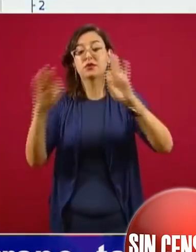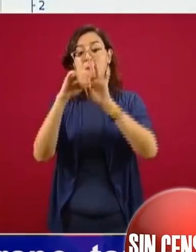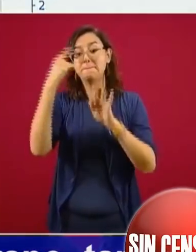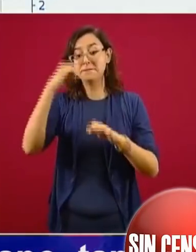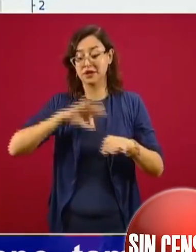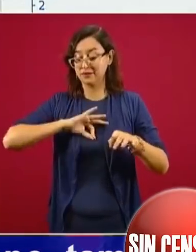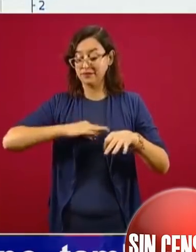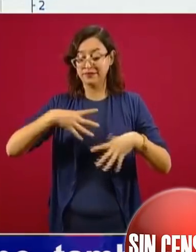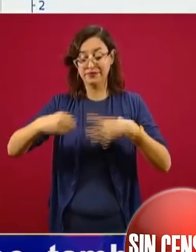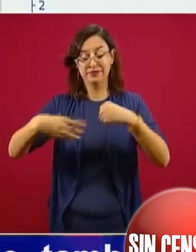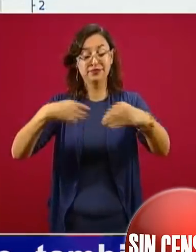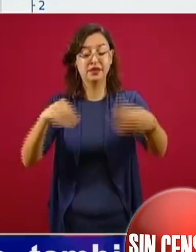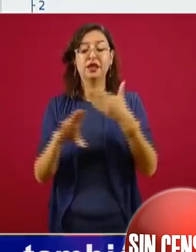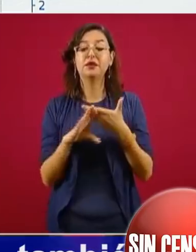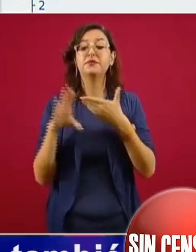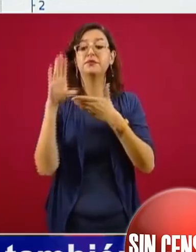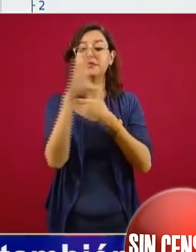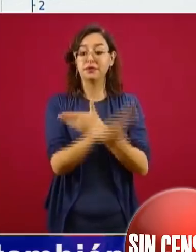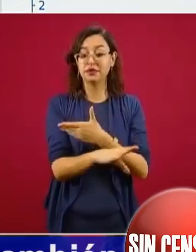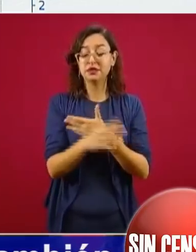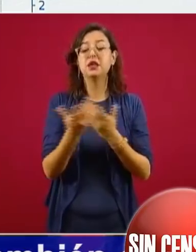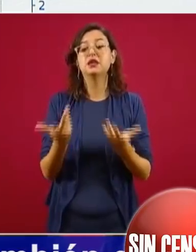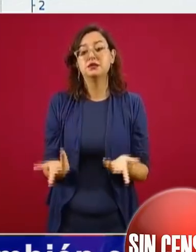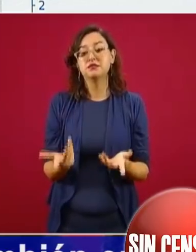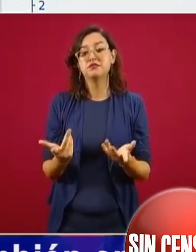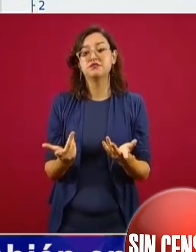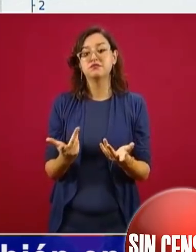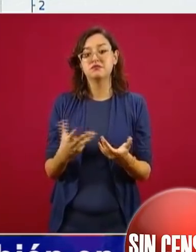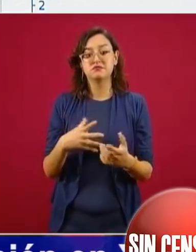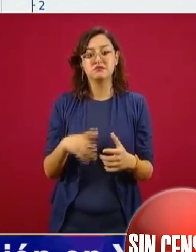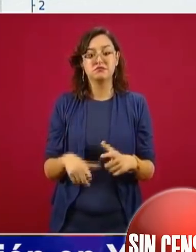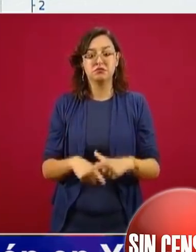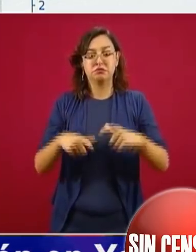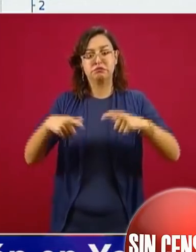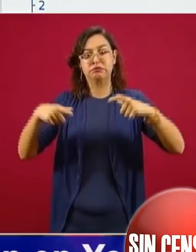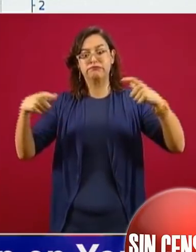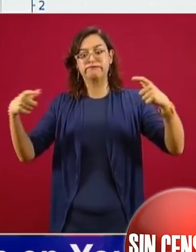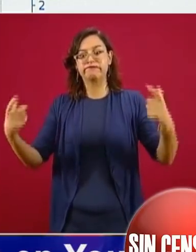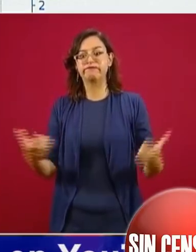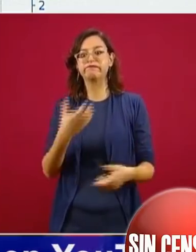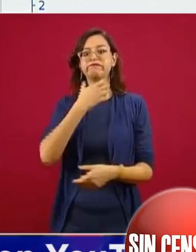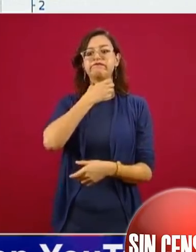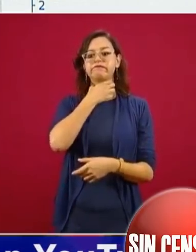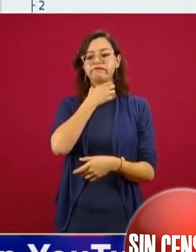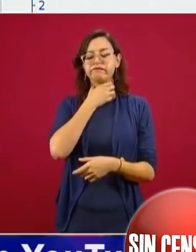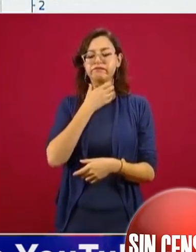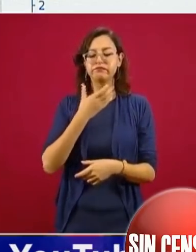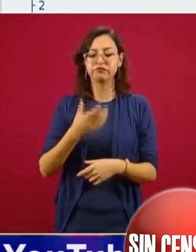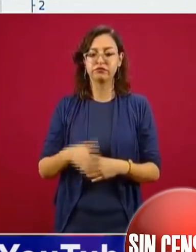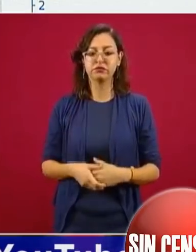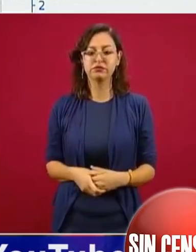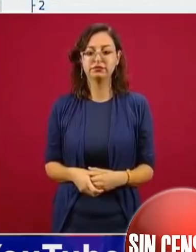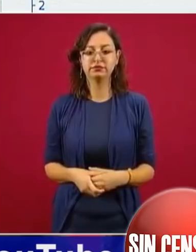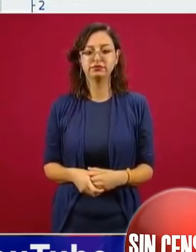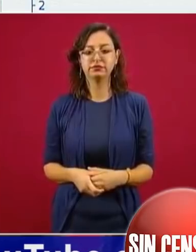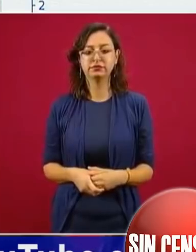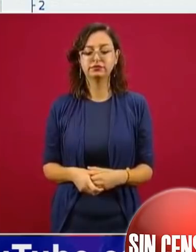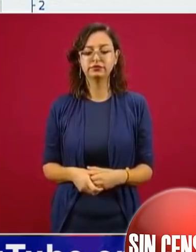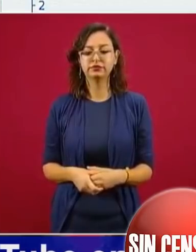los contagios y evitar que exista estos casos más allá de lo que ha sido predicho.